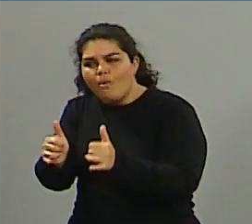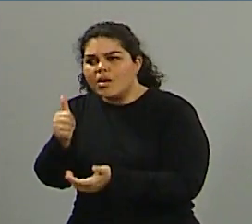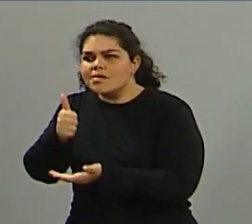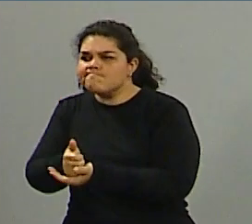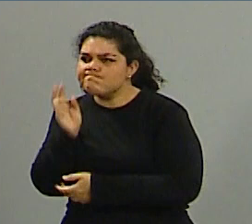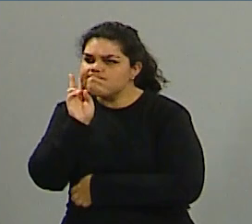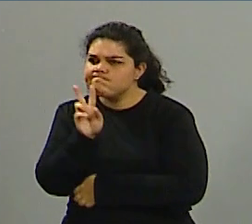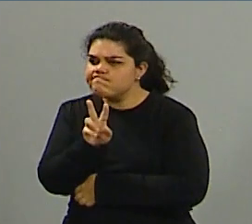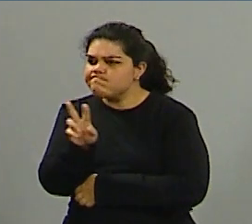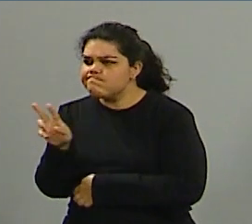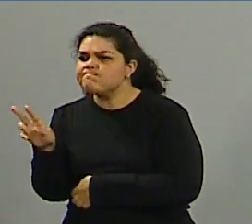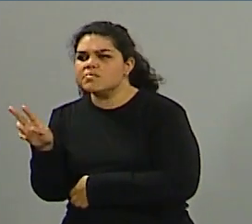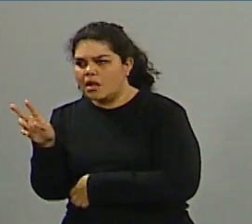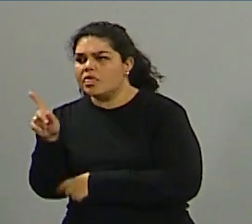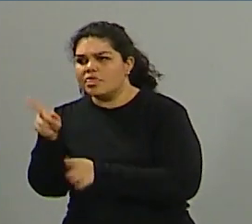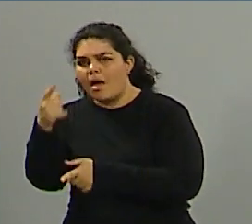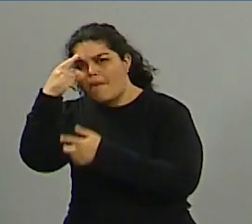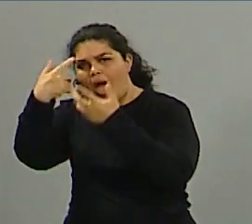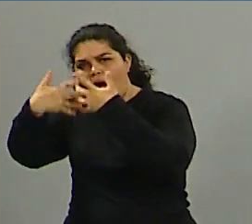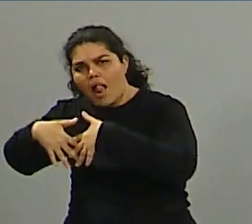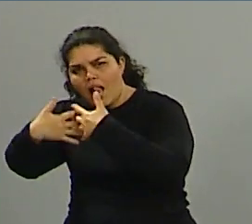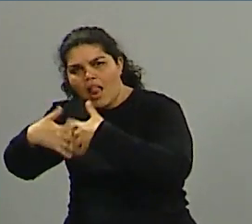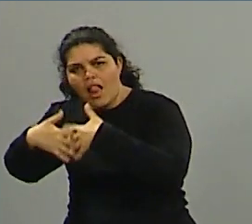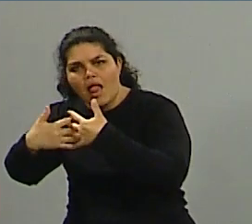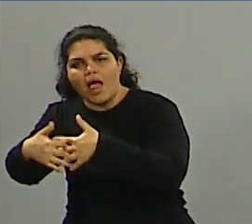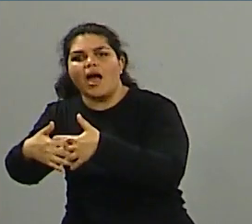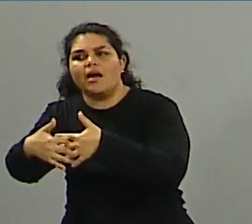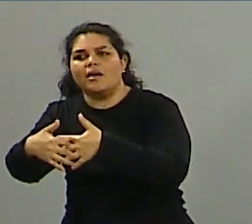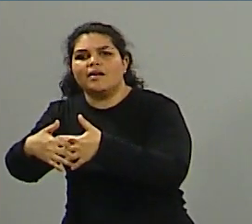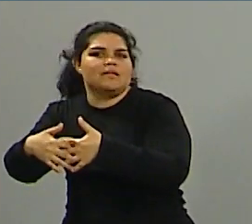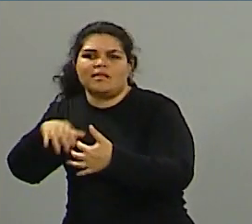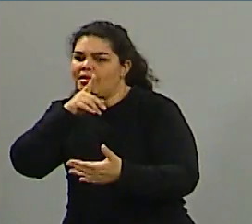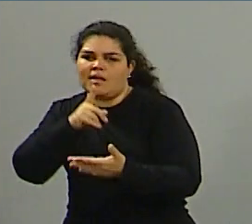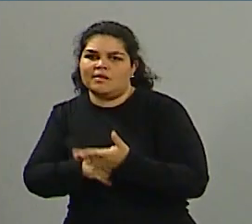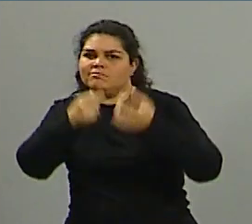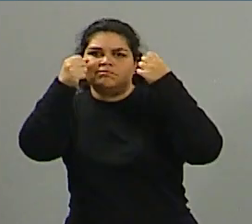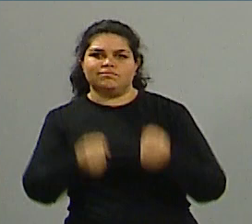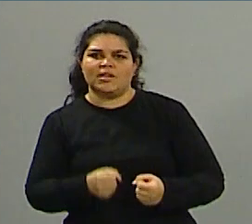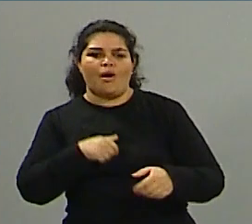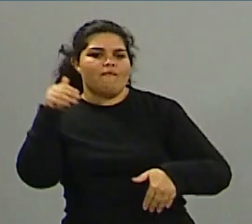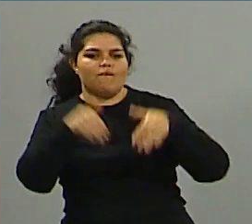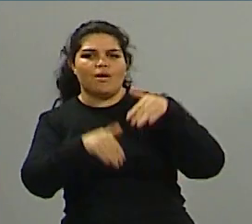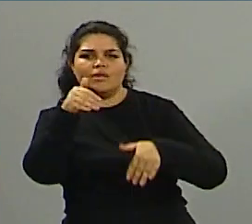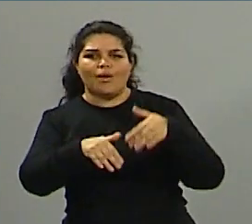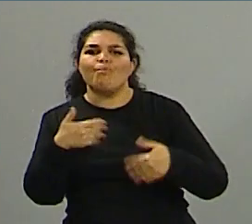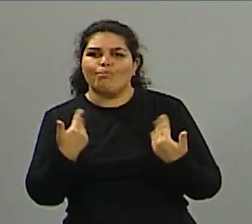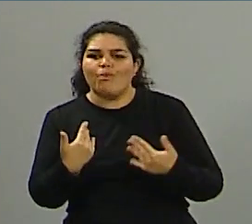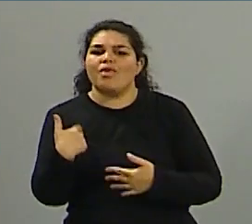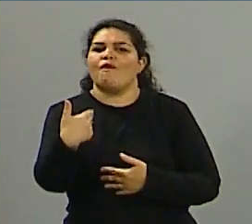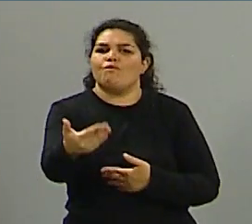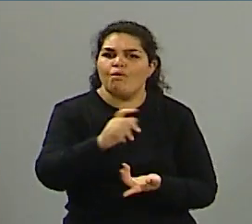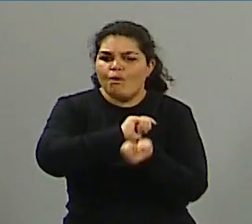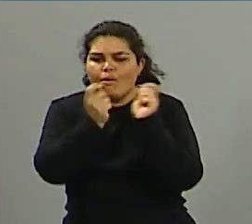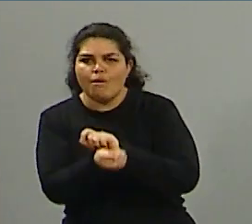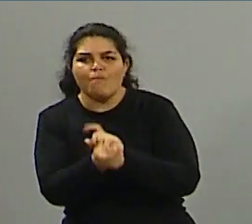económicos, esto de justamente analizar desde esa óptica que tenemos nosotros que hemos vivido tal vez más años la política